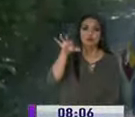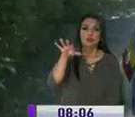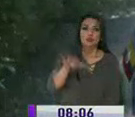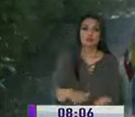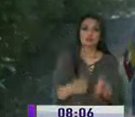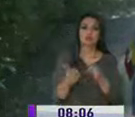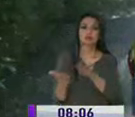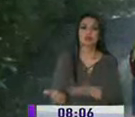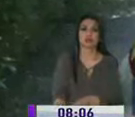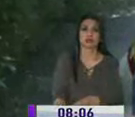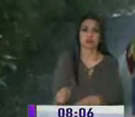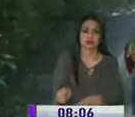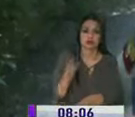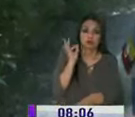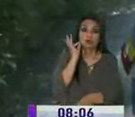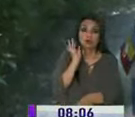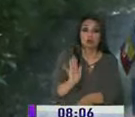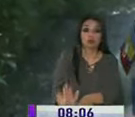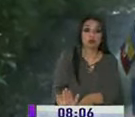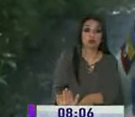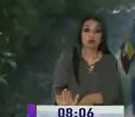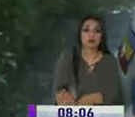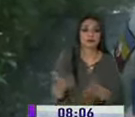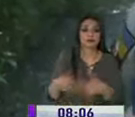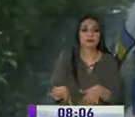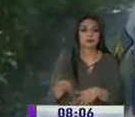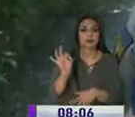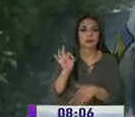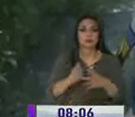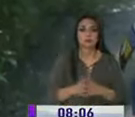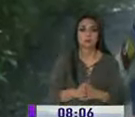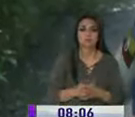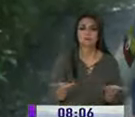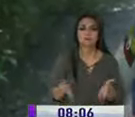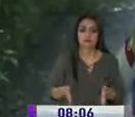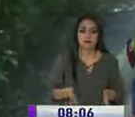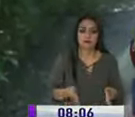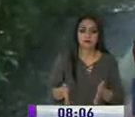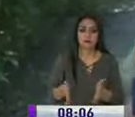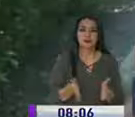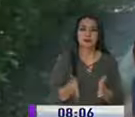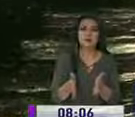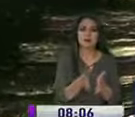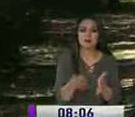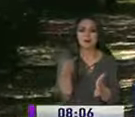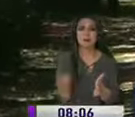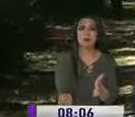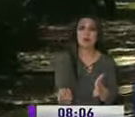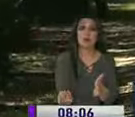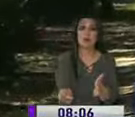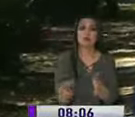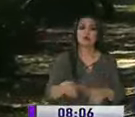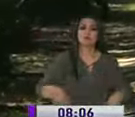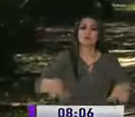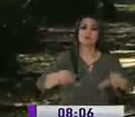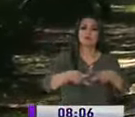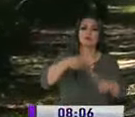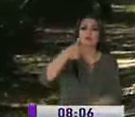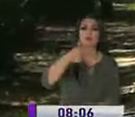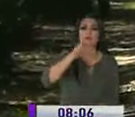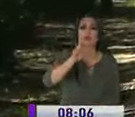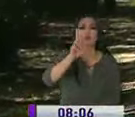cuerpo sin vida de sexo femenino en un costado del Chaquiñán. Ocurrió en el sector de Churoloma,